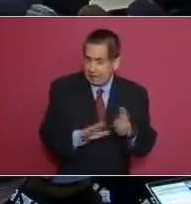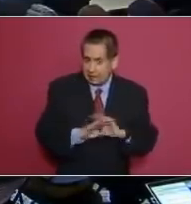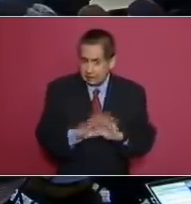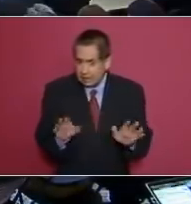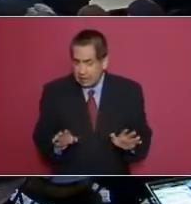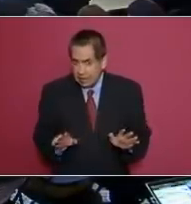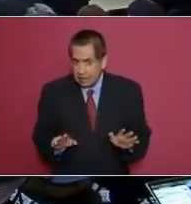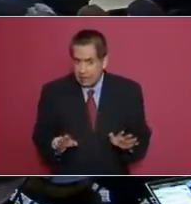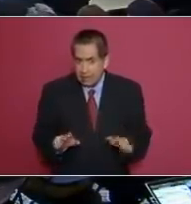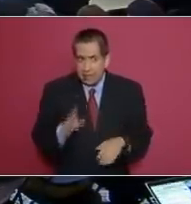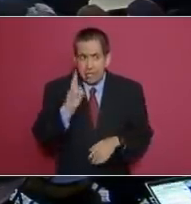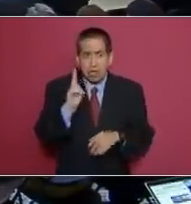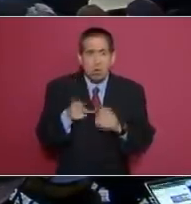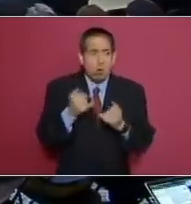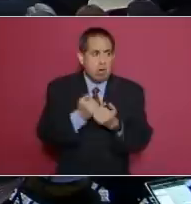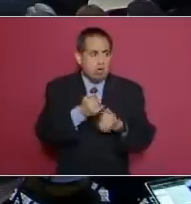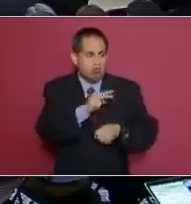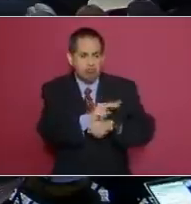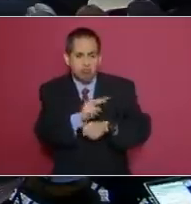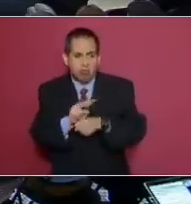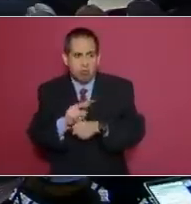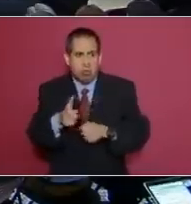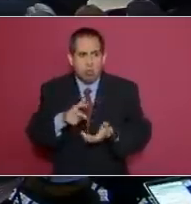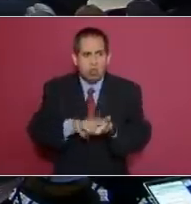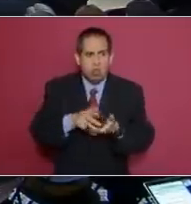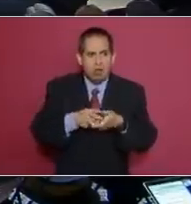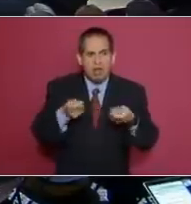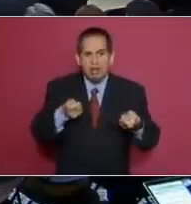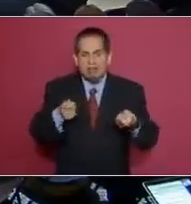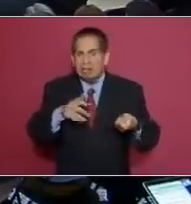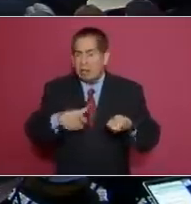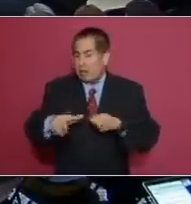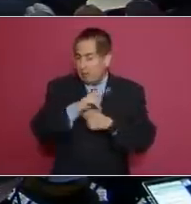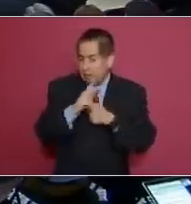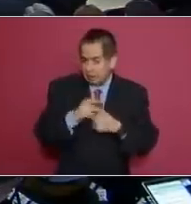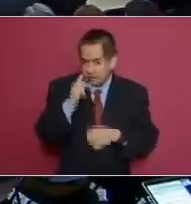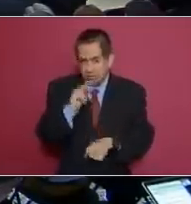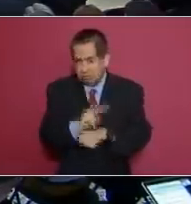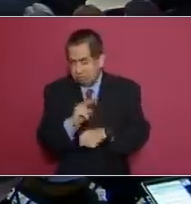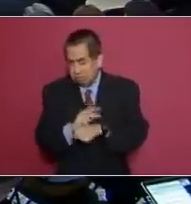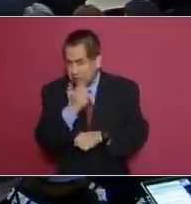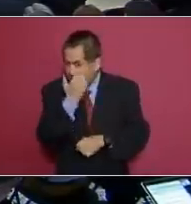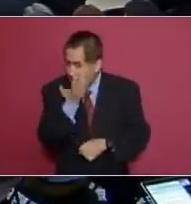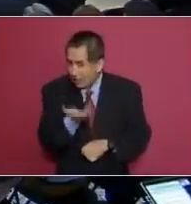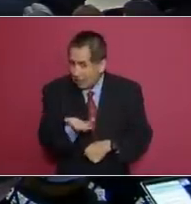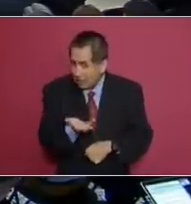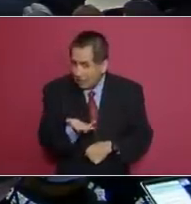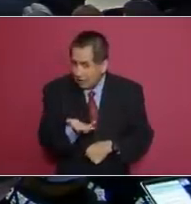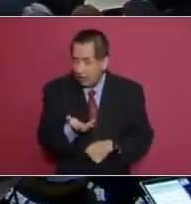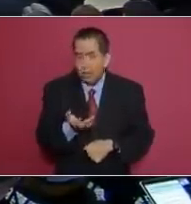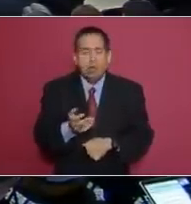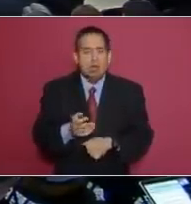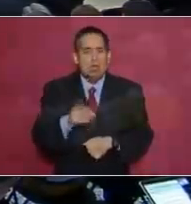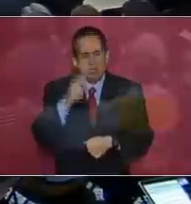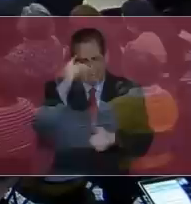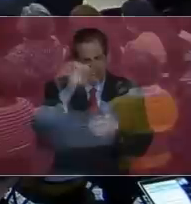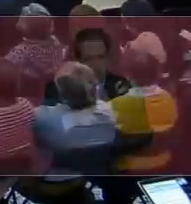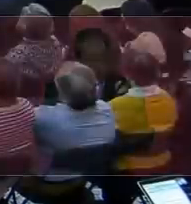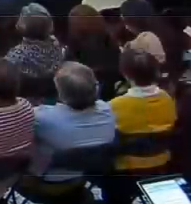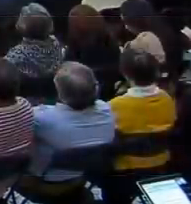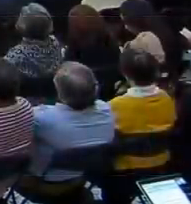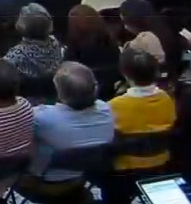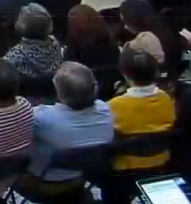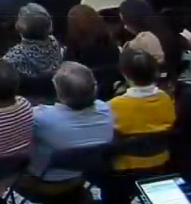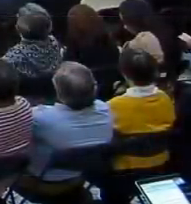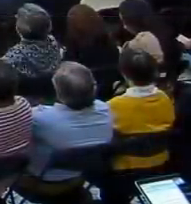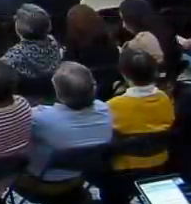tiempo monitorear el 100% de las transacciones en el país? ¿No cree que esto en un futuro sería